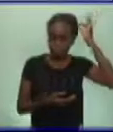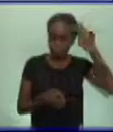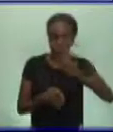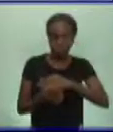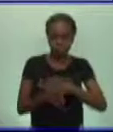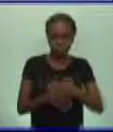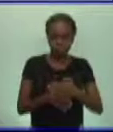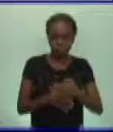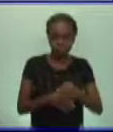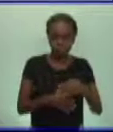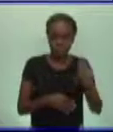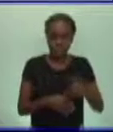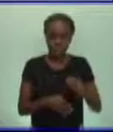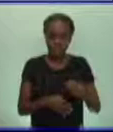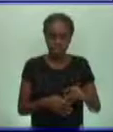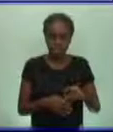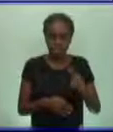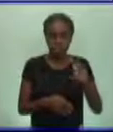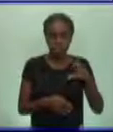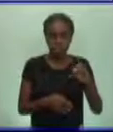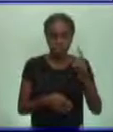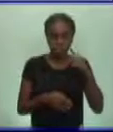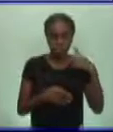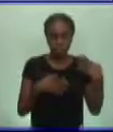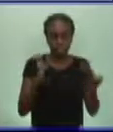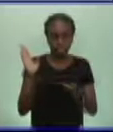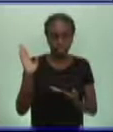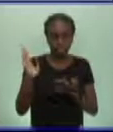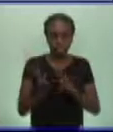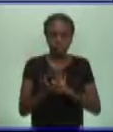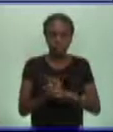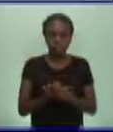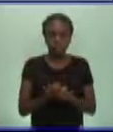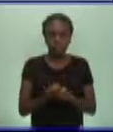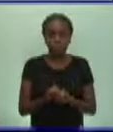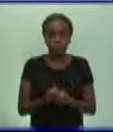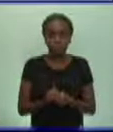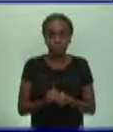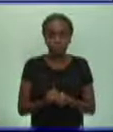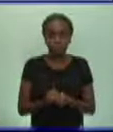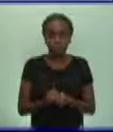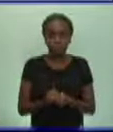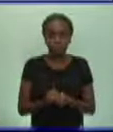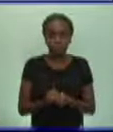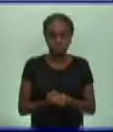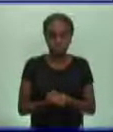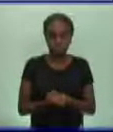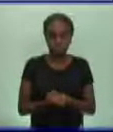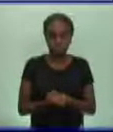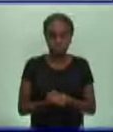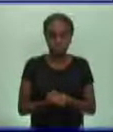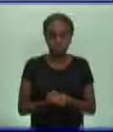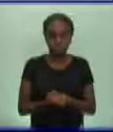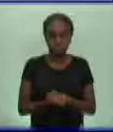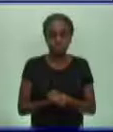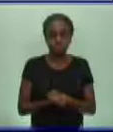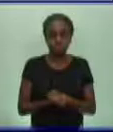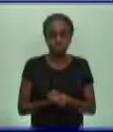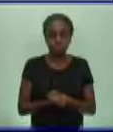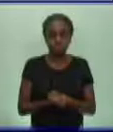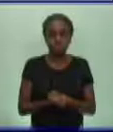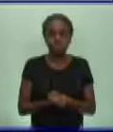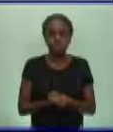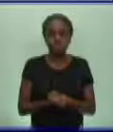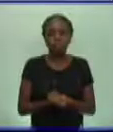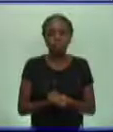el ejercicio 20 de la página 114, el ejercicio 17 de la página